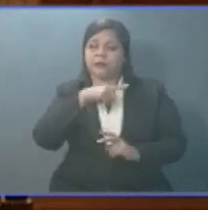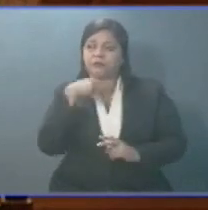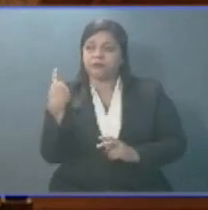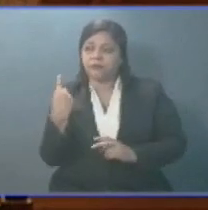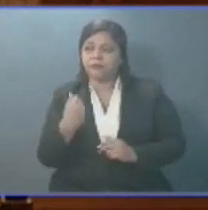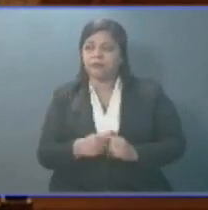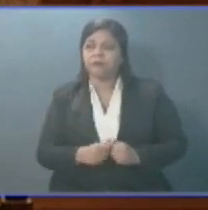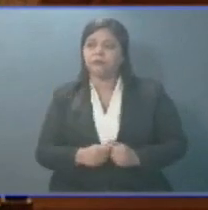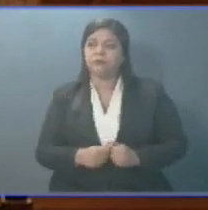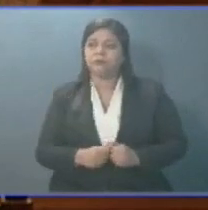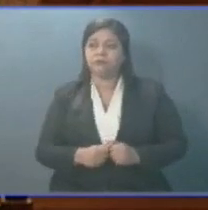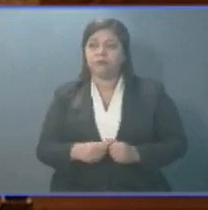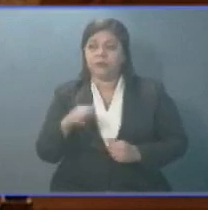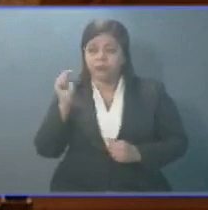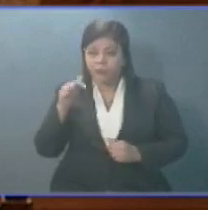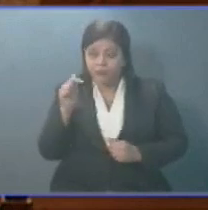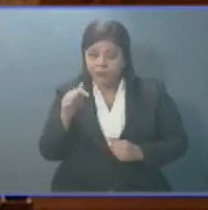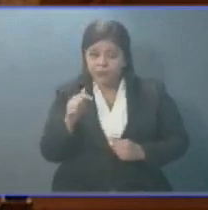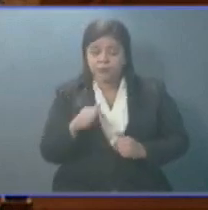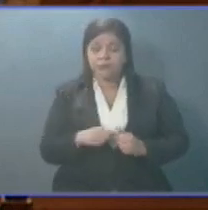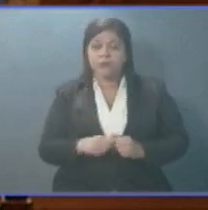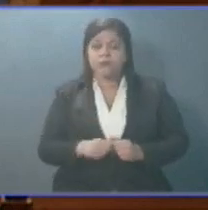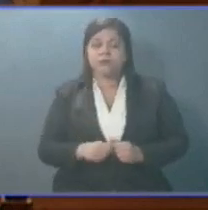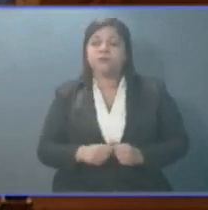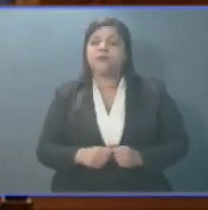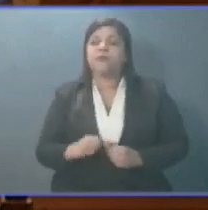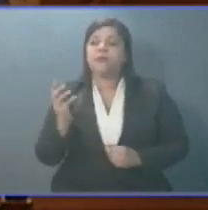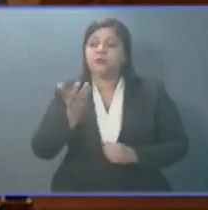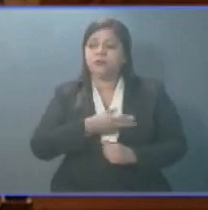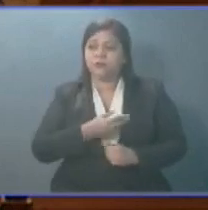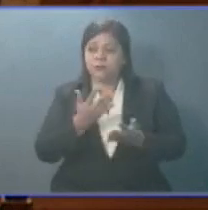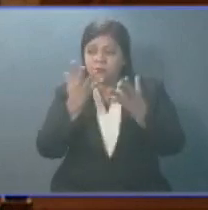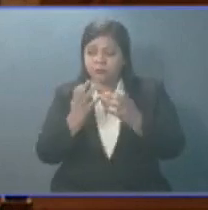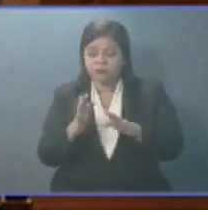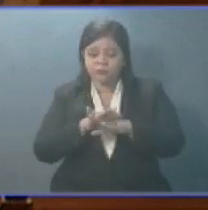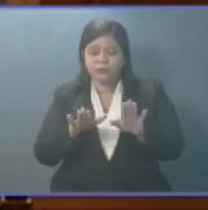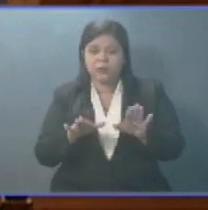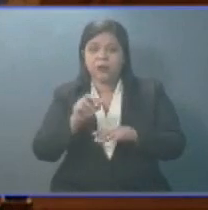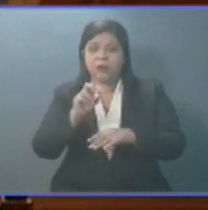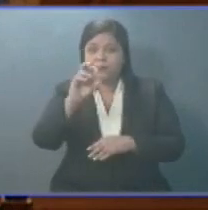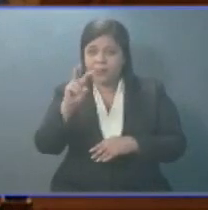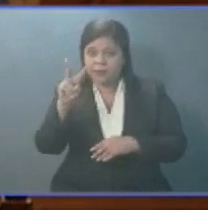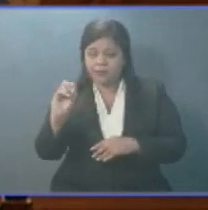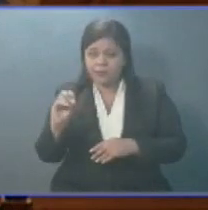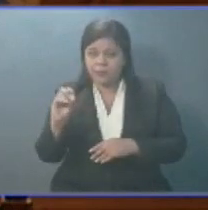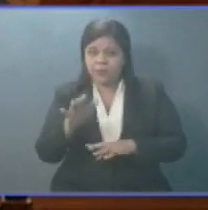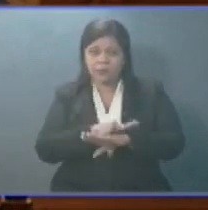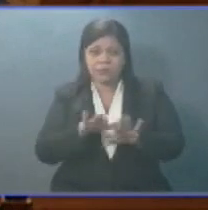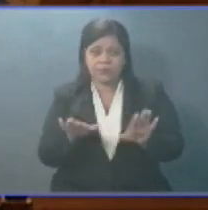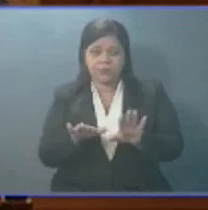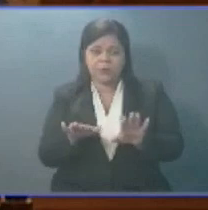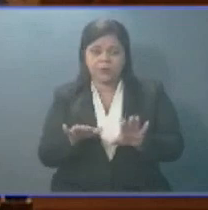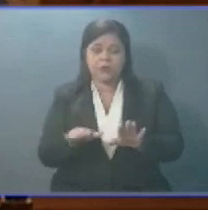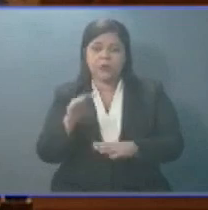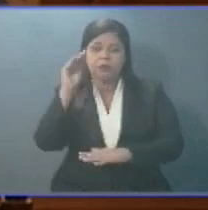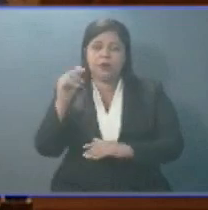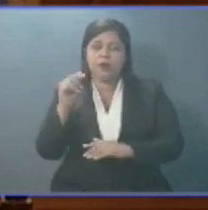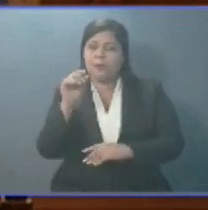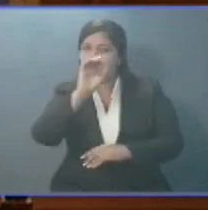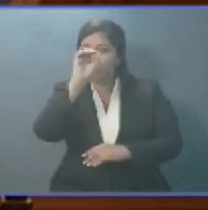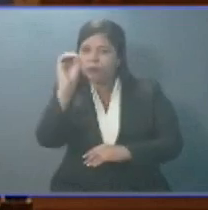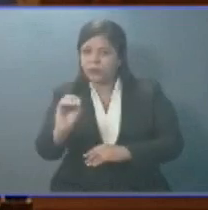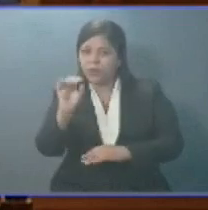y producto de esta reducción proyectamos cerrar el 2020 con una tasa